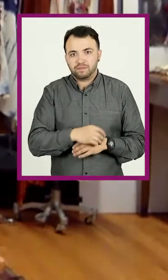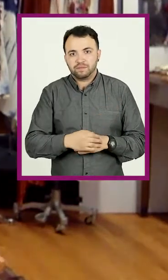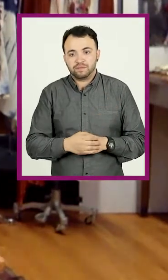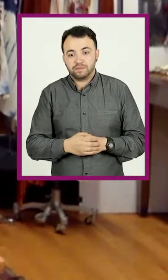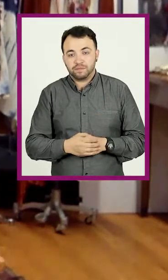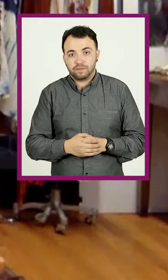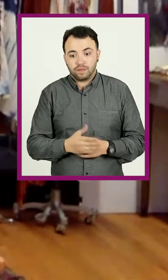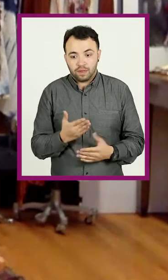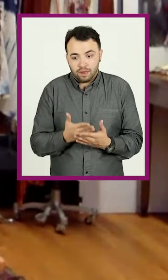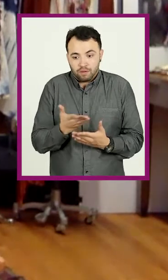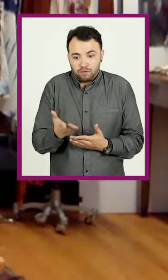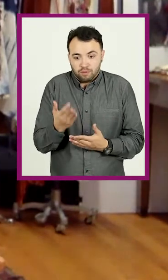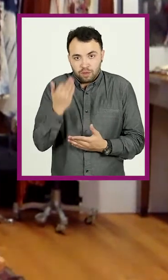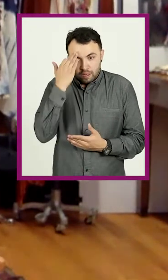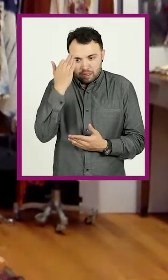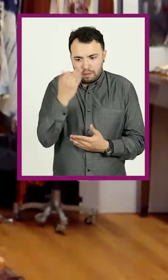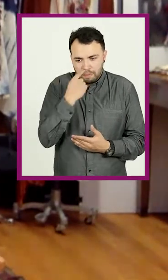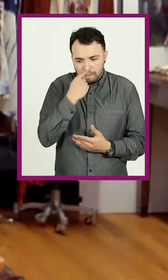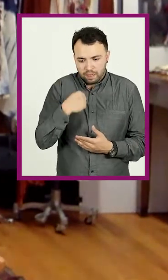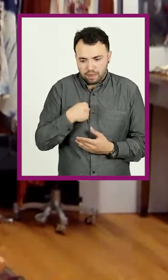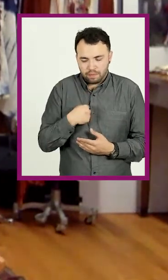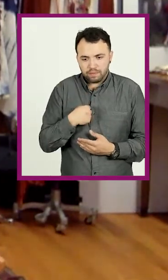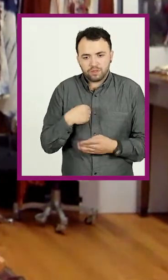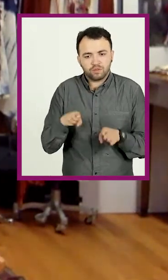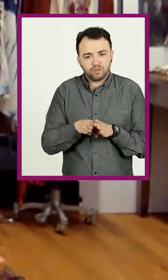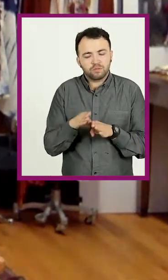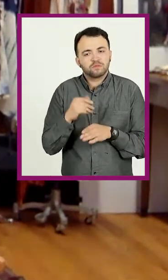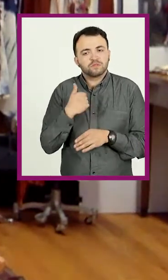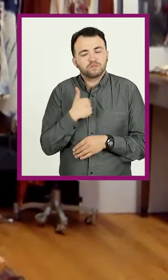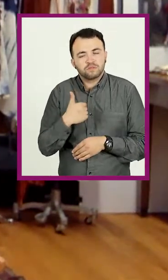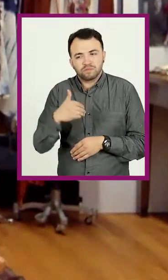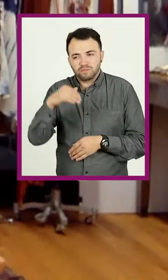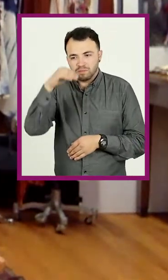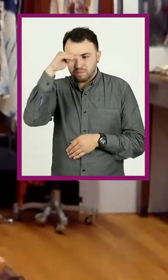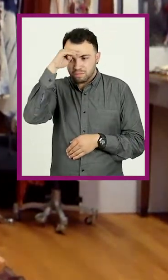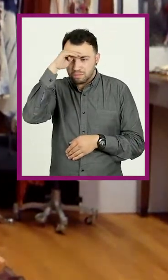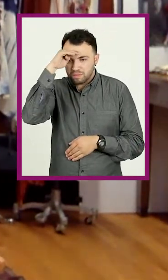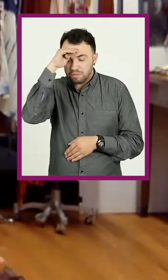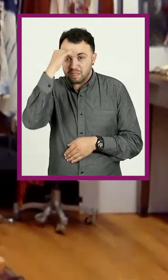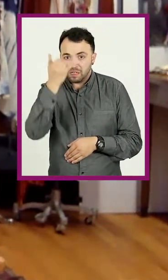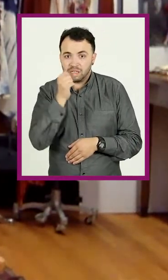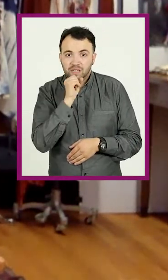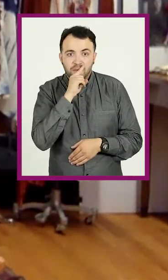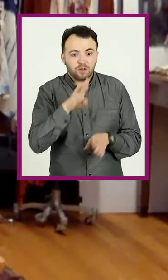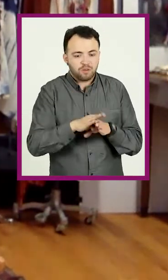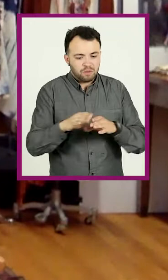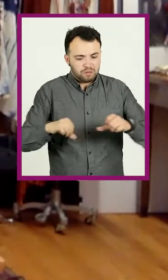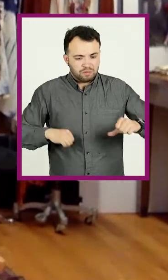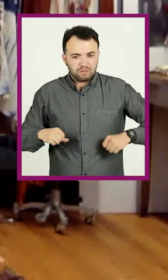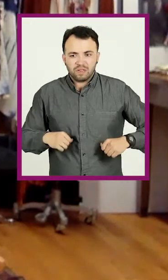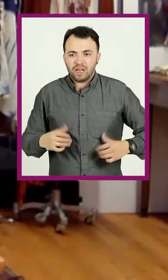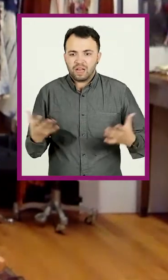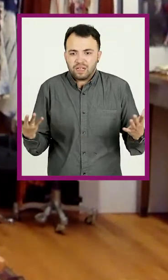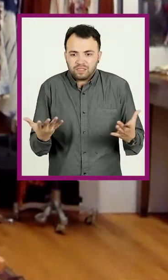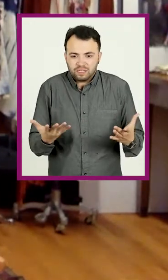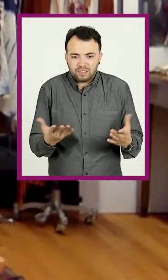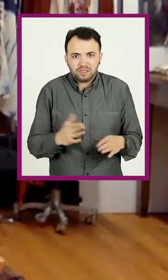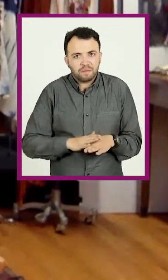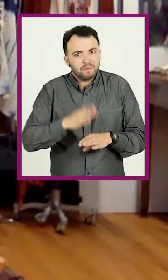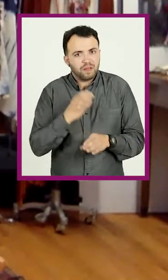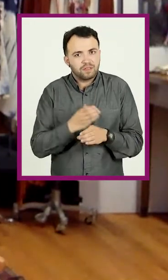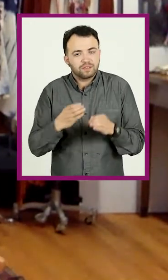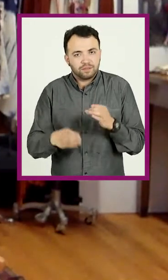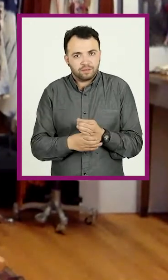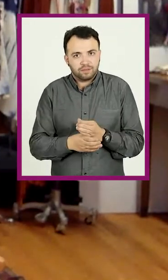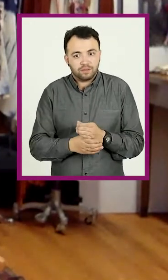Este tiempo para mí ha sido uno de reflexión y de acción. El confinamiento